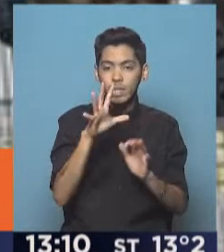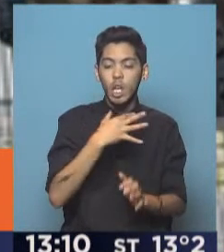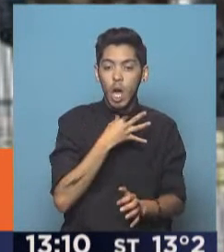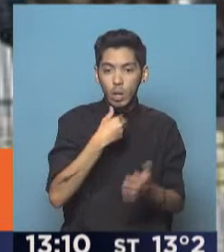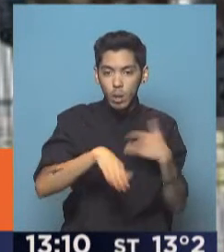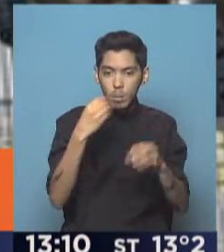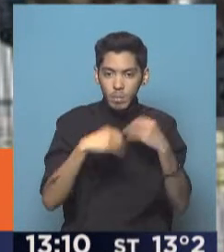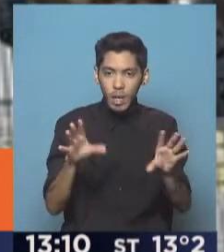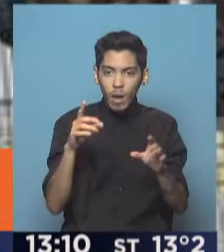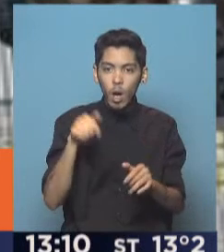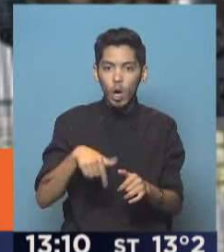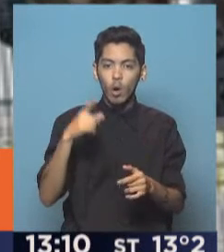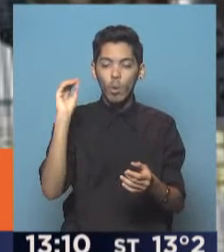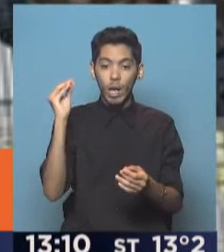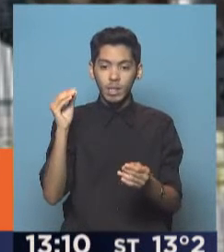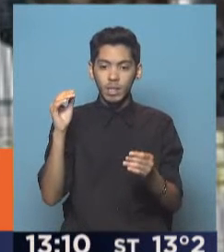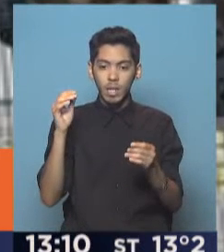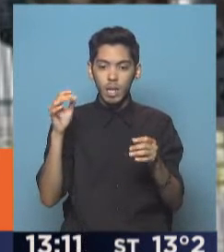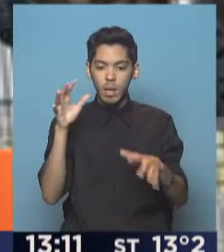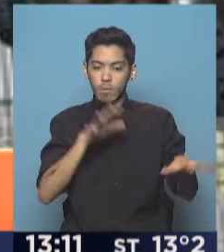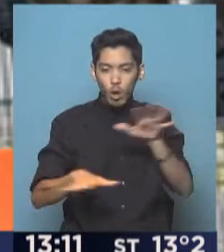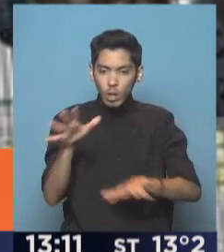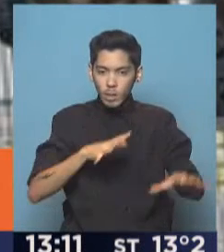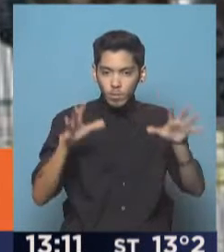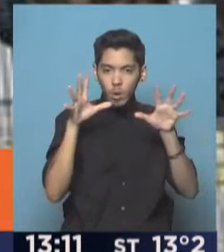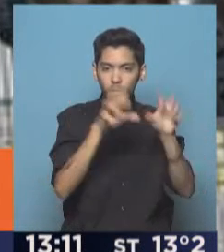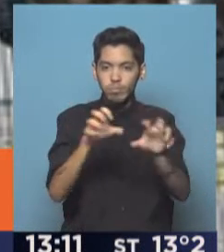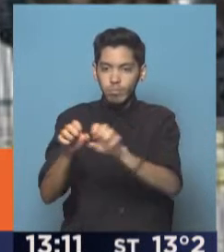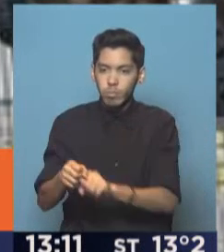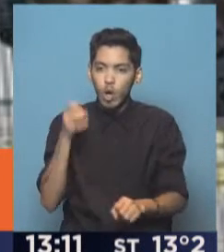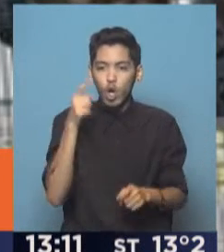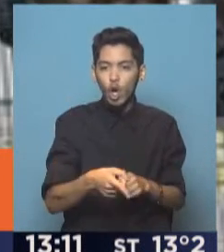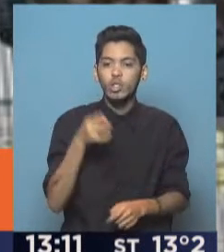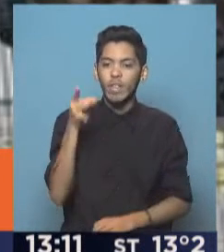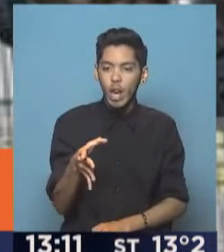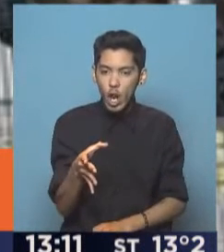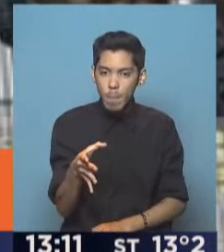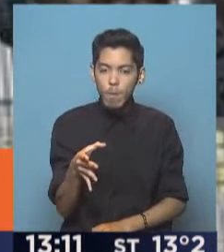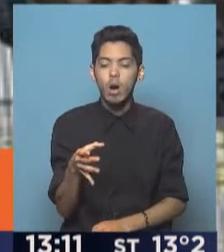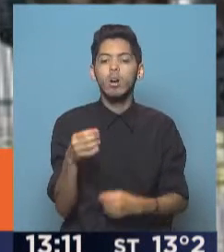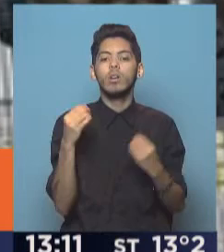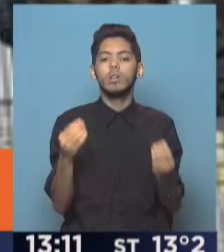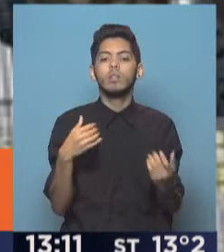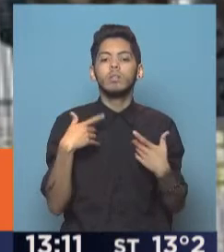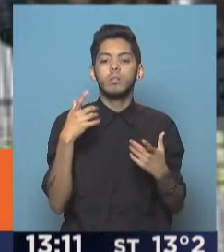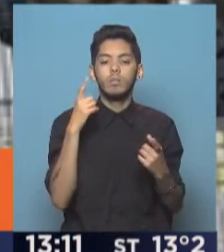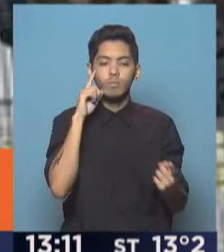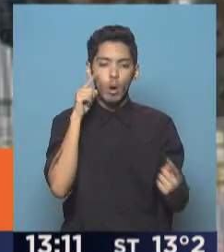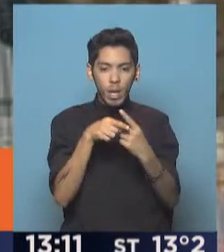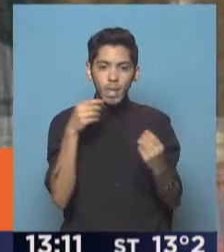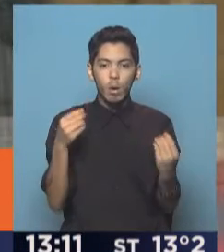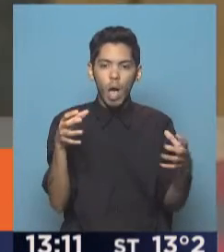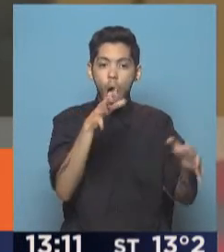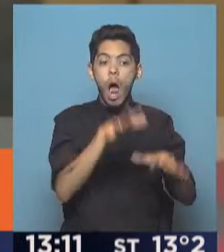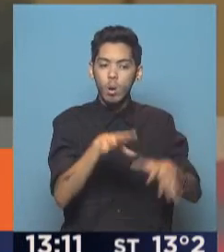regresaron durante el día de hoy una operación antiterrorista en varias regiones de brasil a sólo 15 días de los juegos el procedimiento tuvo como blanco unos